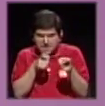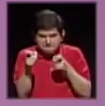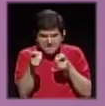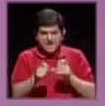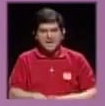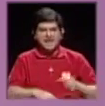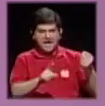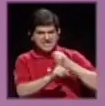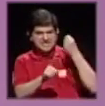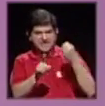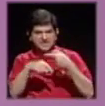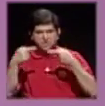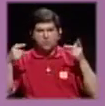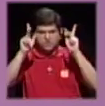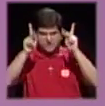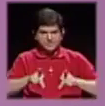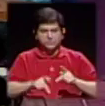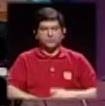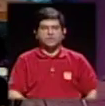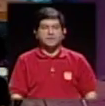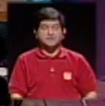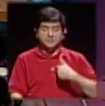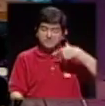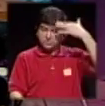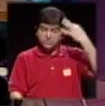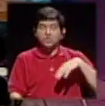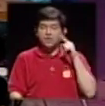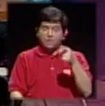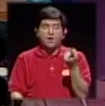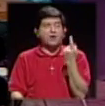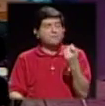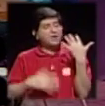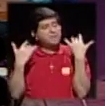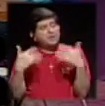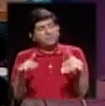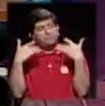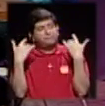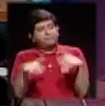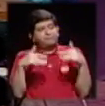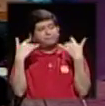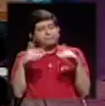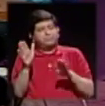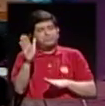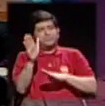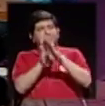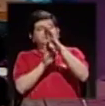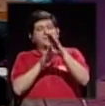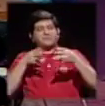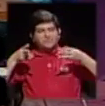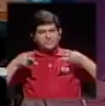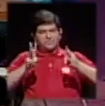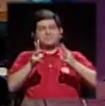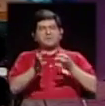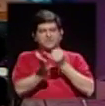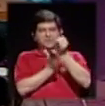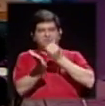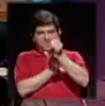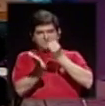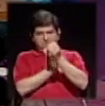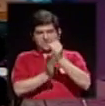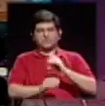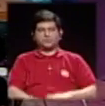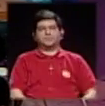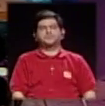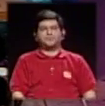las agresiones contra estas personas. Entonces yo creo que ahí falta muchísimo desarrollo de metodologías de investigación